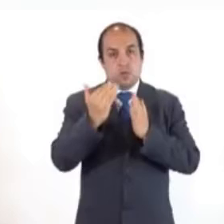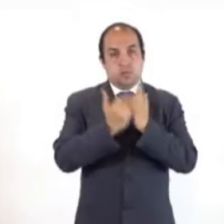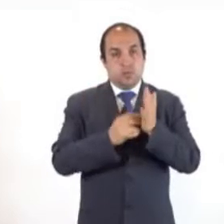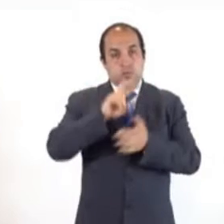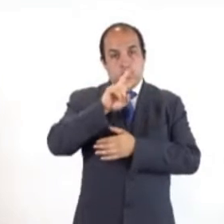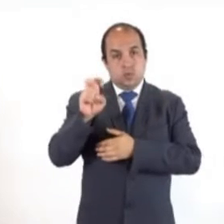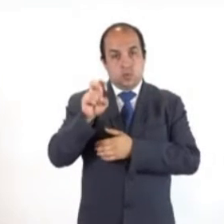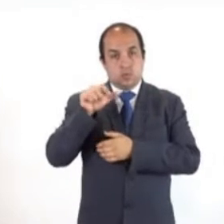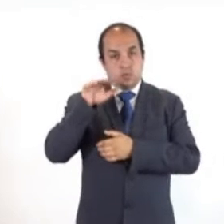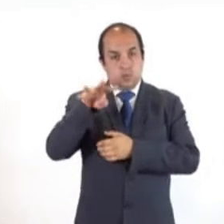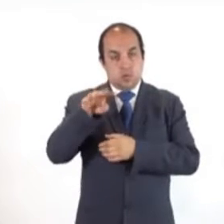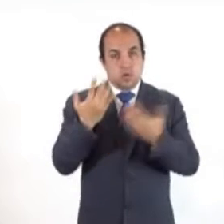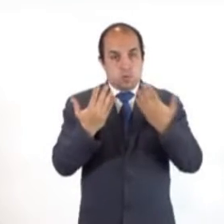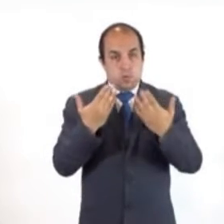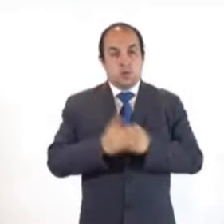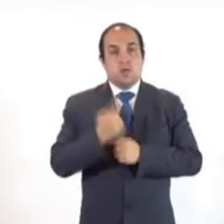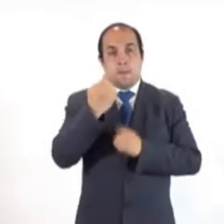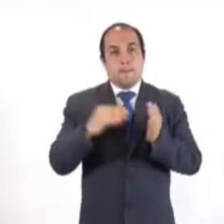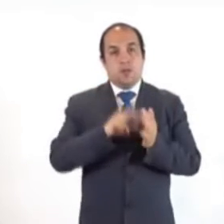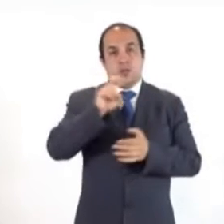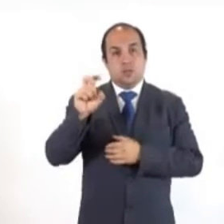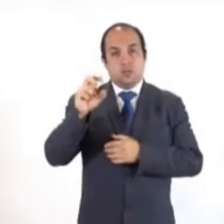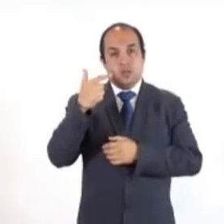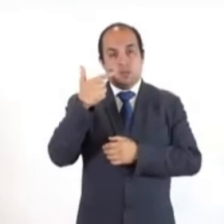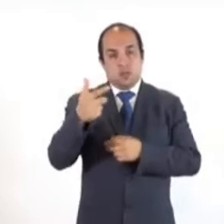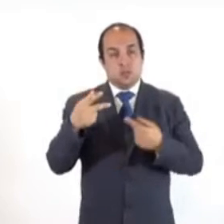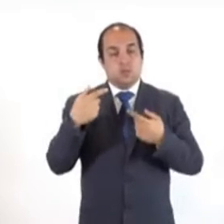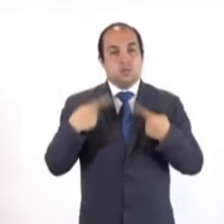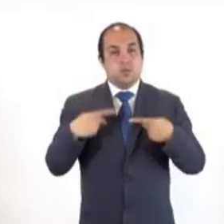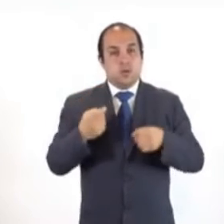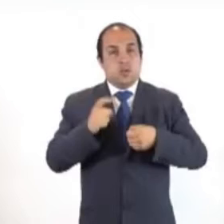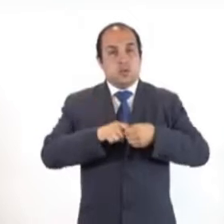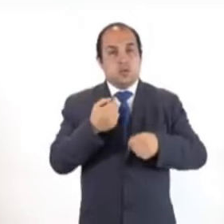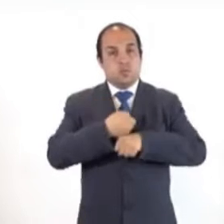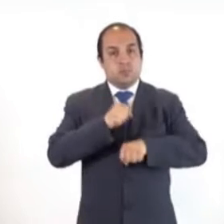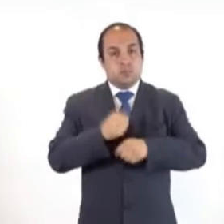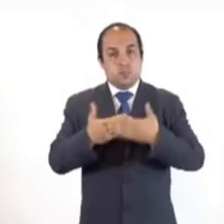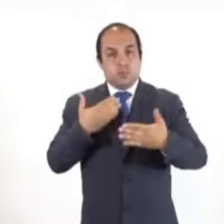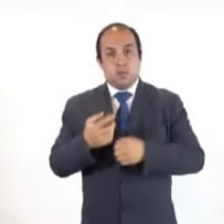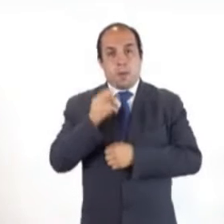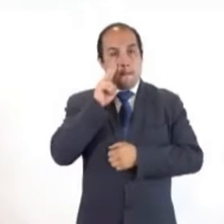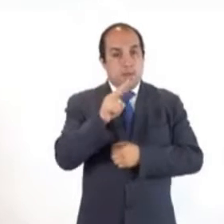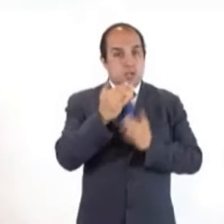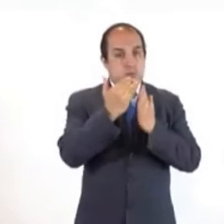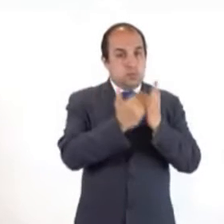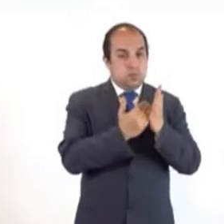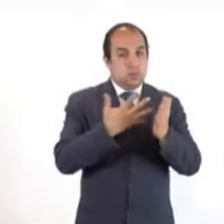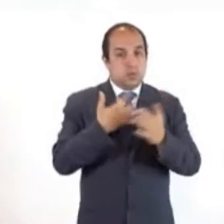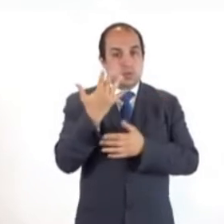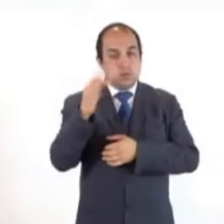reducción de 219 comparado con las 1.237 personas que ingresaron la semana previa, y pueden ver que esta reducción ya es una reducción